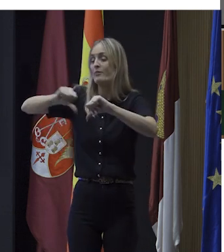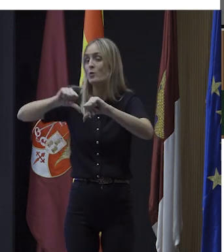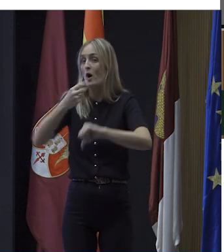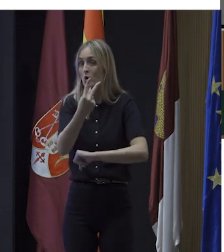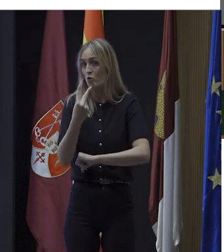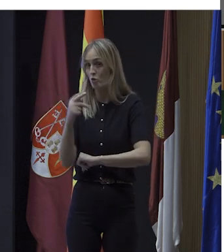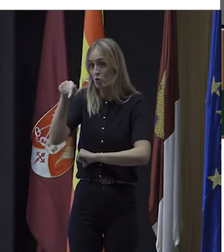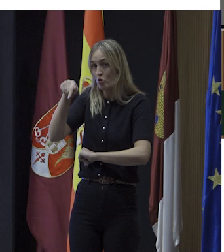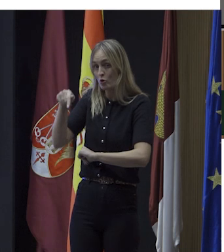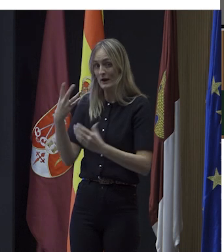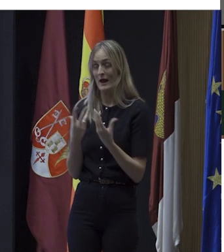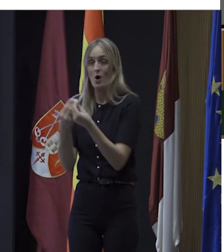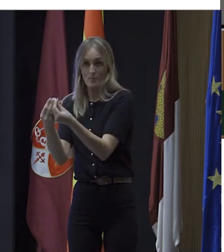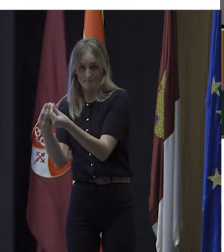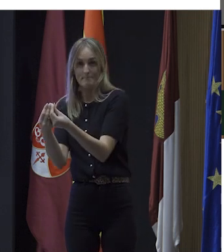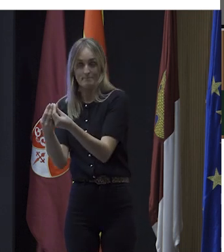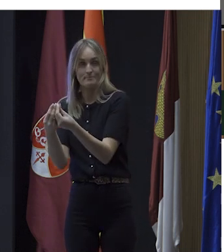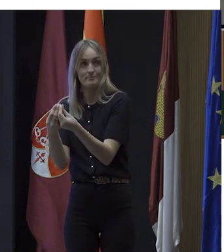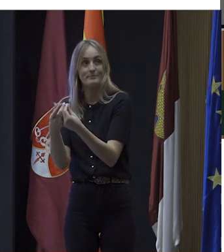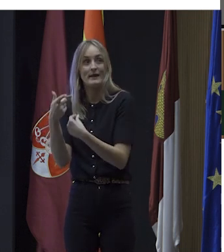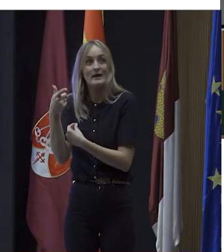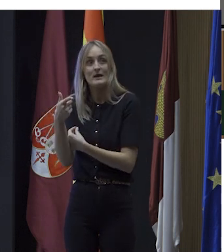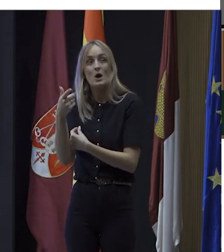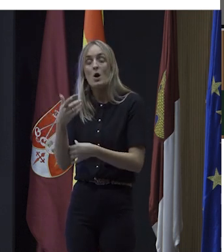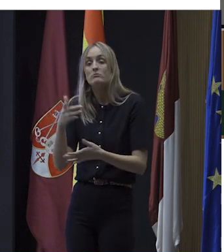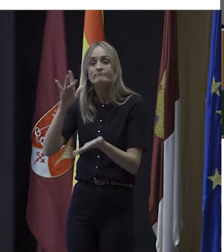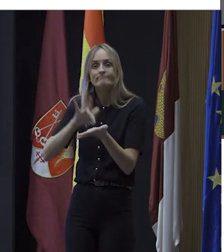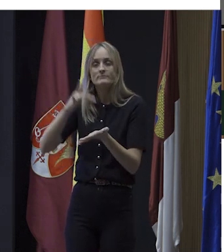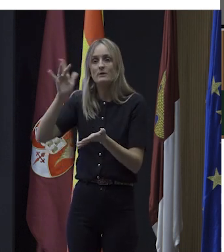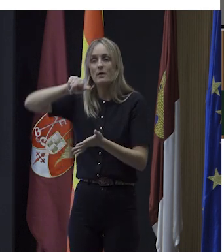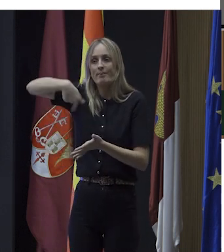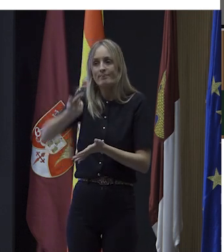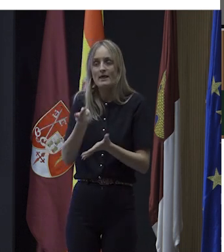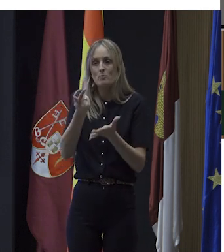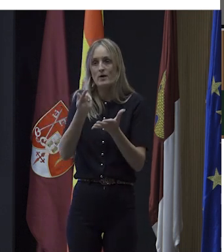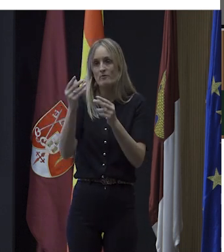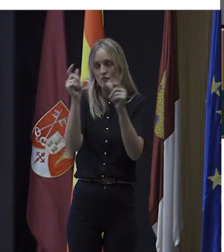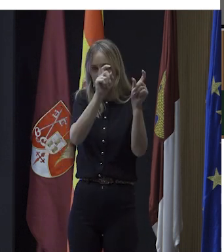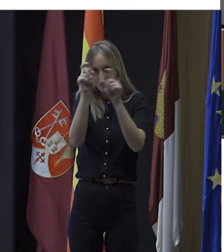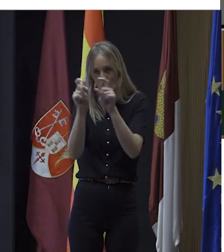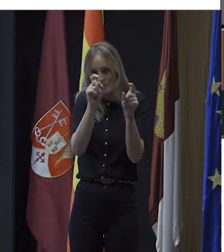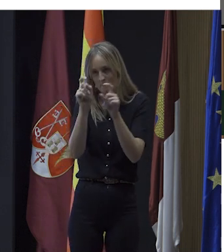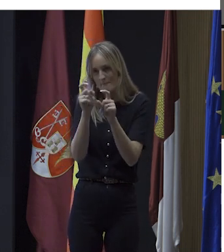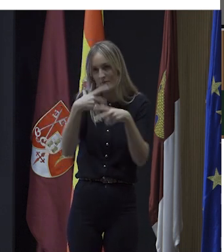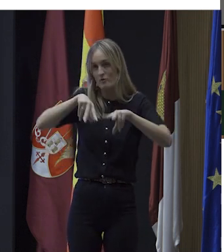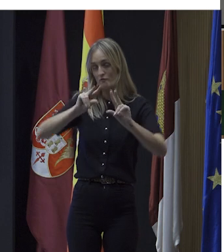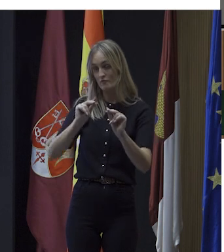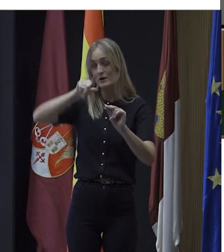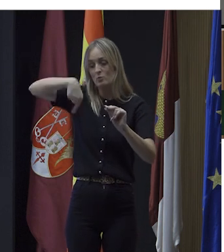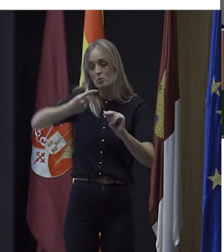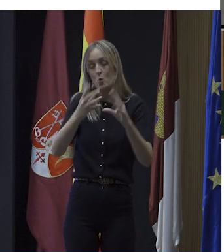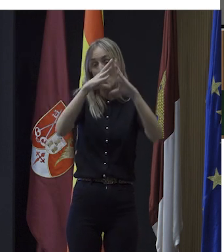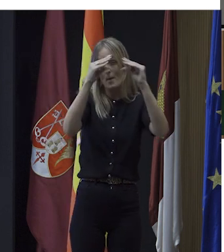que eran sus mentores. Y llegó un momento, cuando acabó su formación, que iba a empezar a trabajar en el